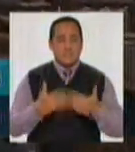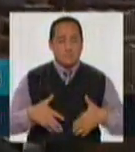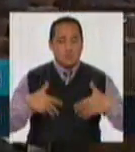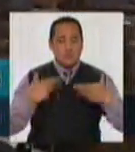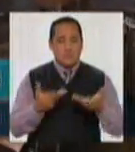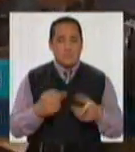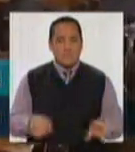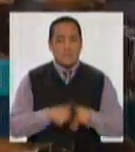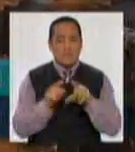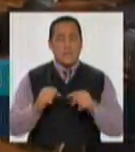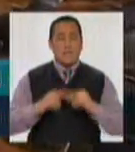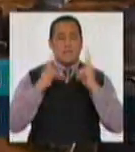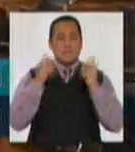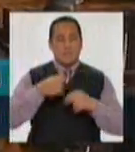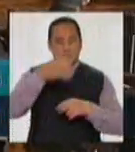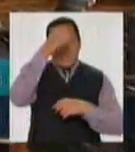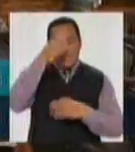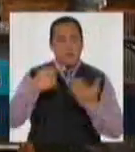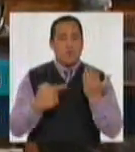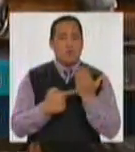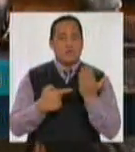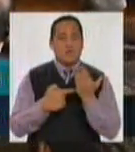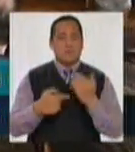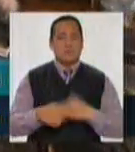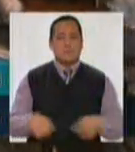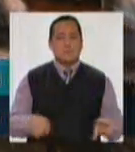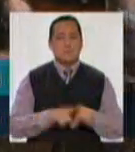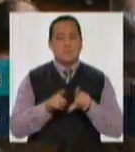posible, incluso en el área de tecnologías de